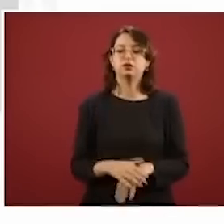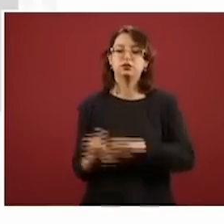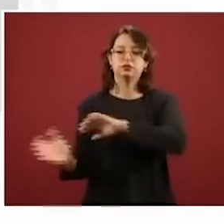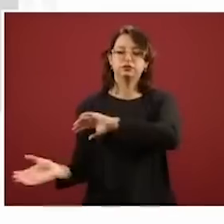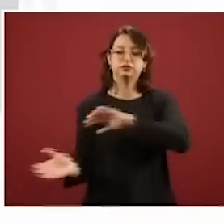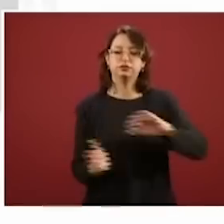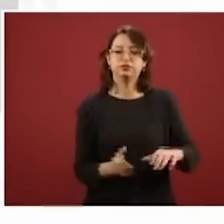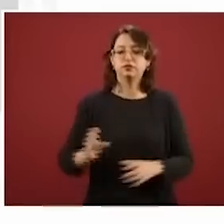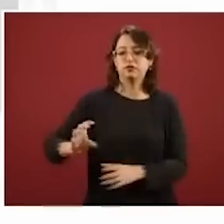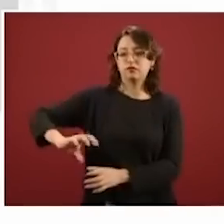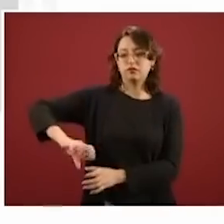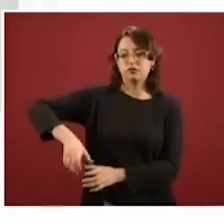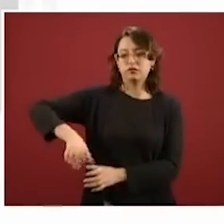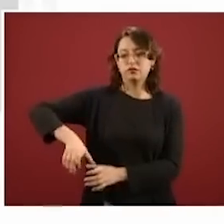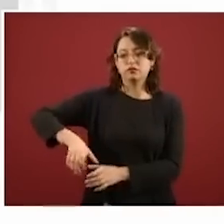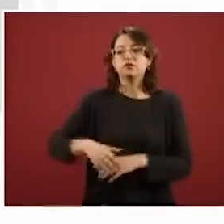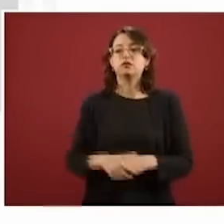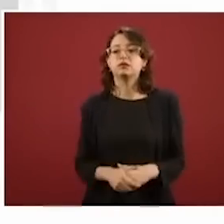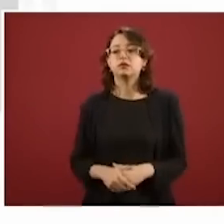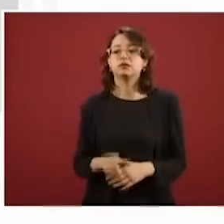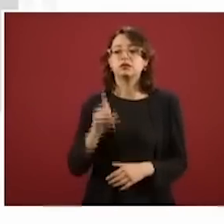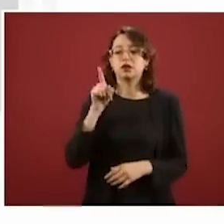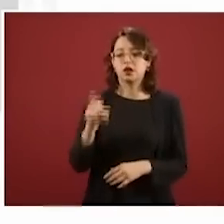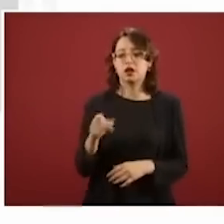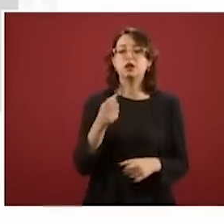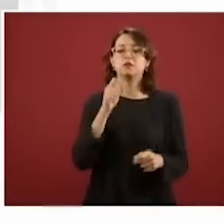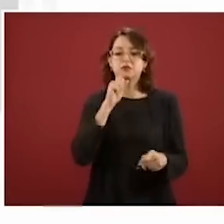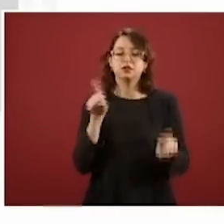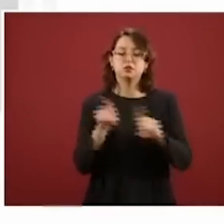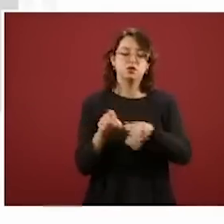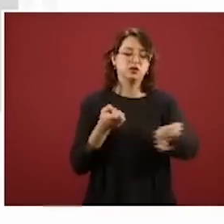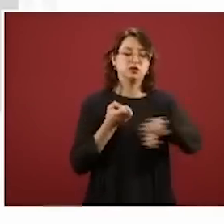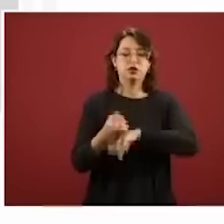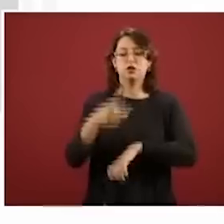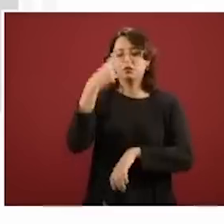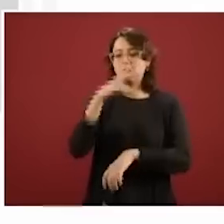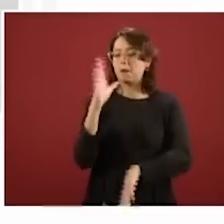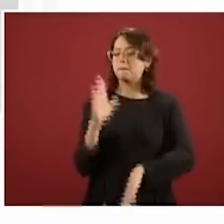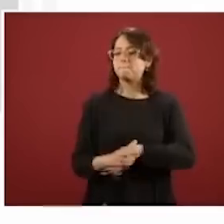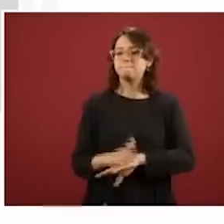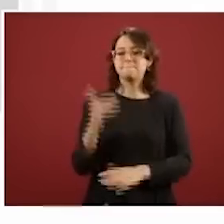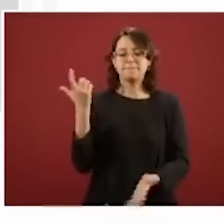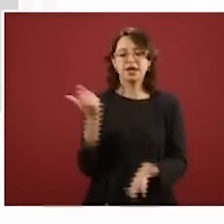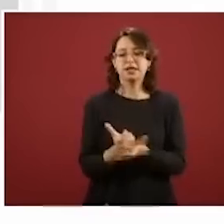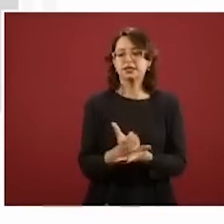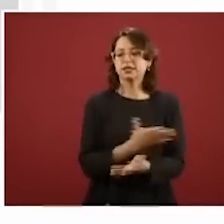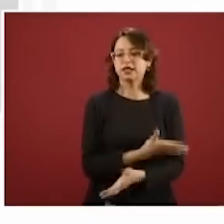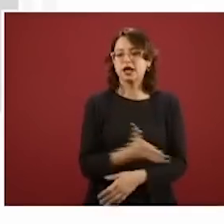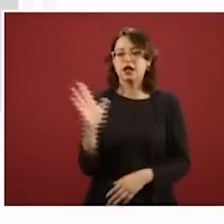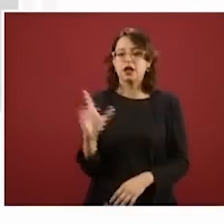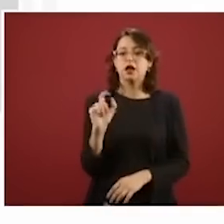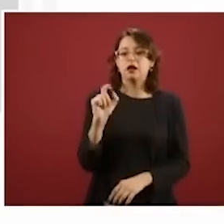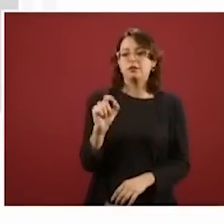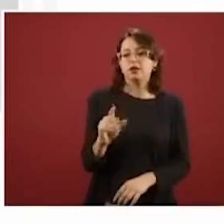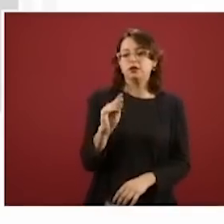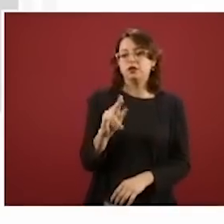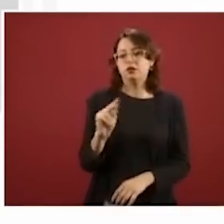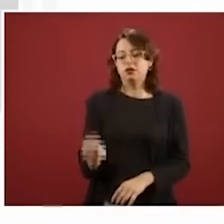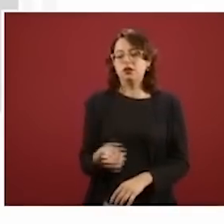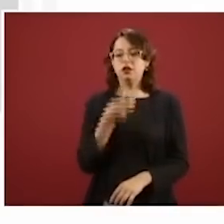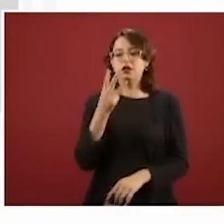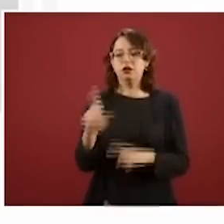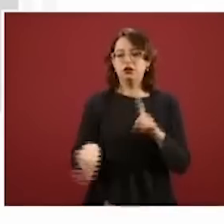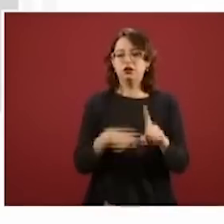cilindros, en Gasomático, Tlalnepantla, también tienen el más caro aquí en el Estado de México, 20 pesos con